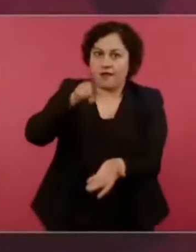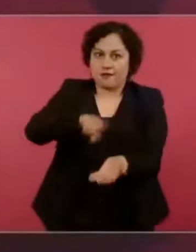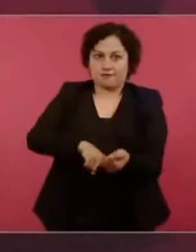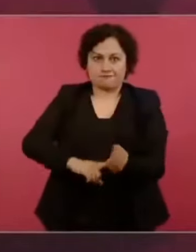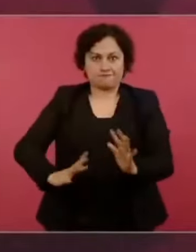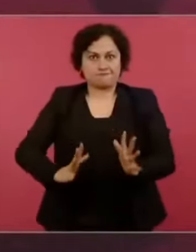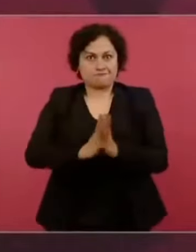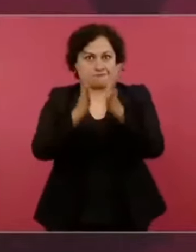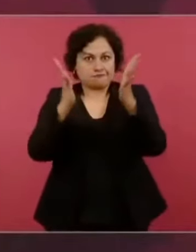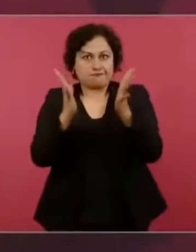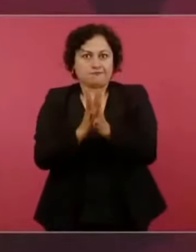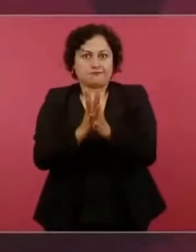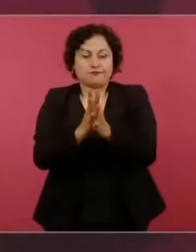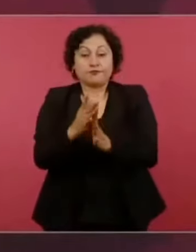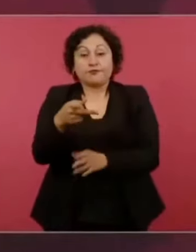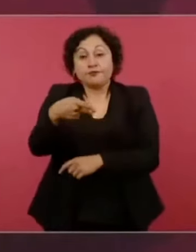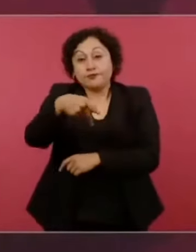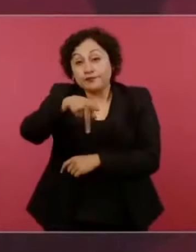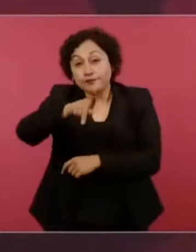es información de la DEA